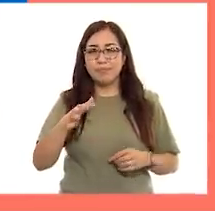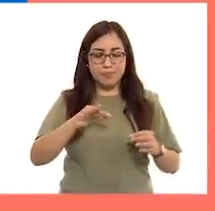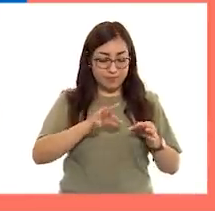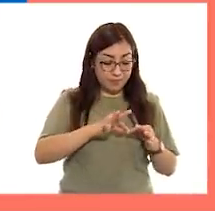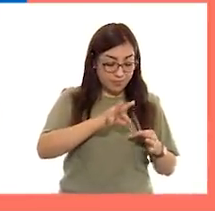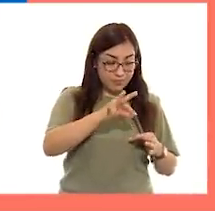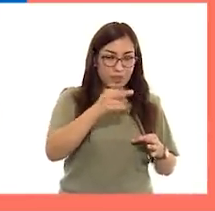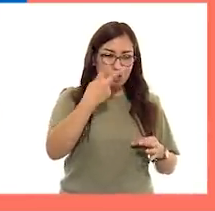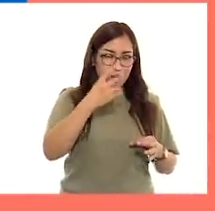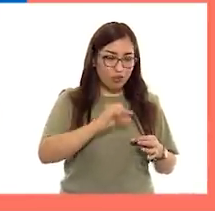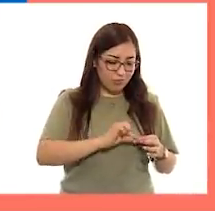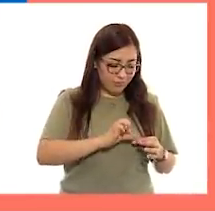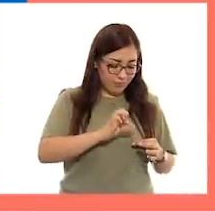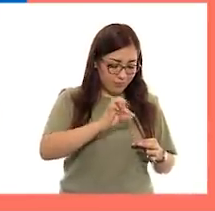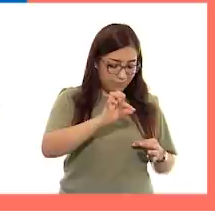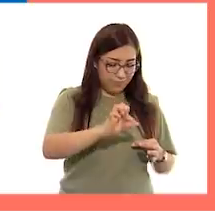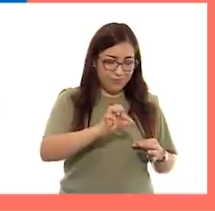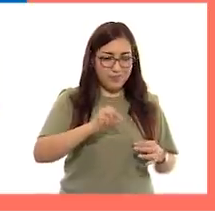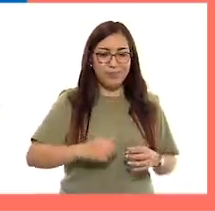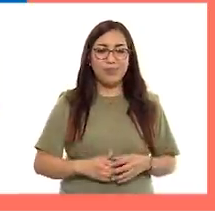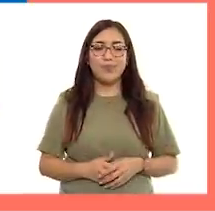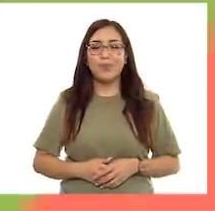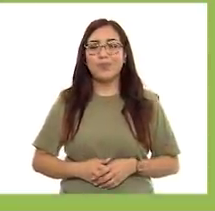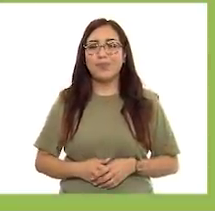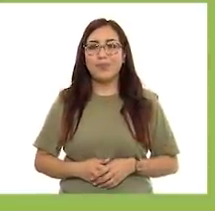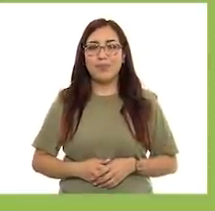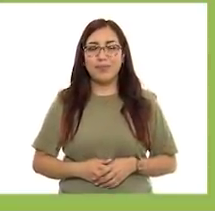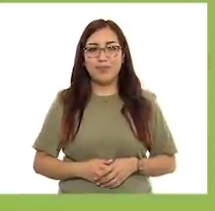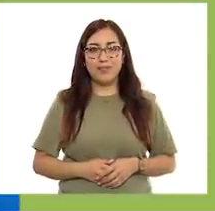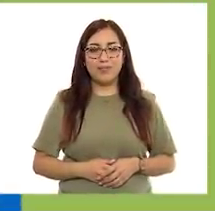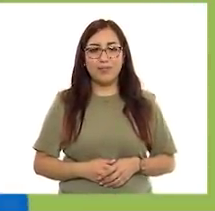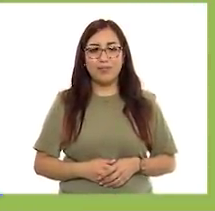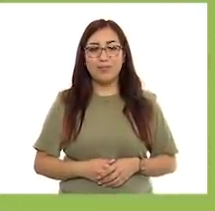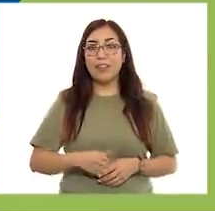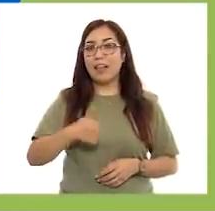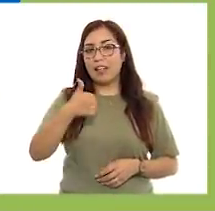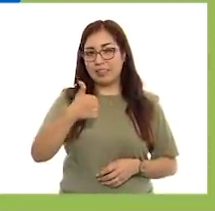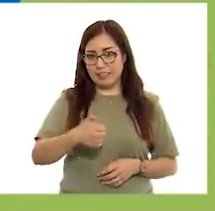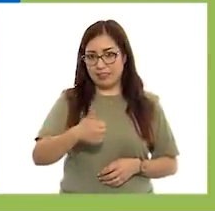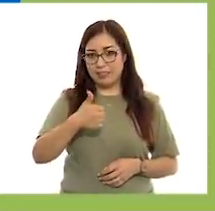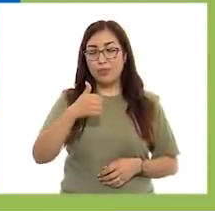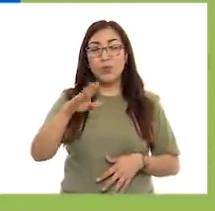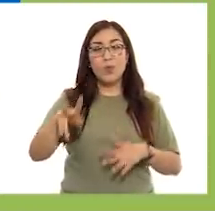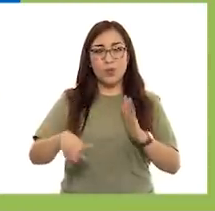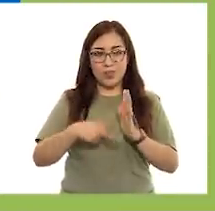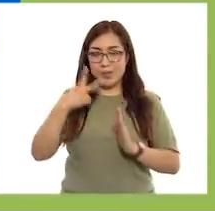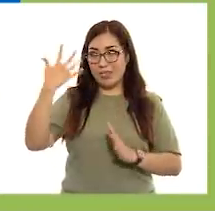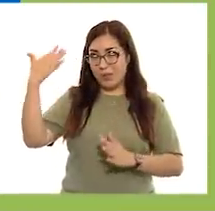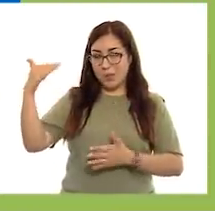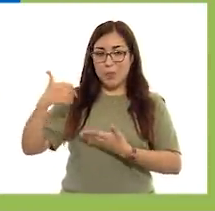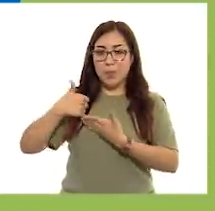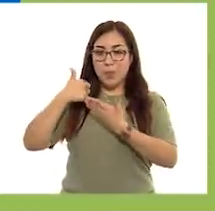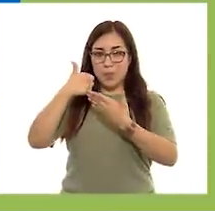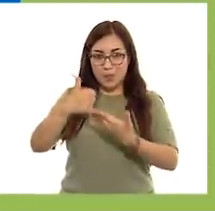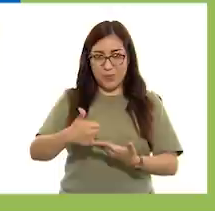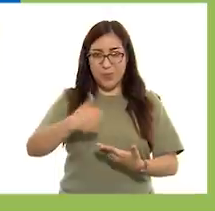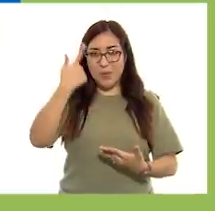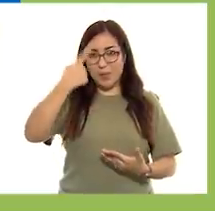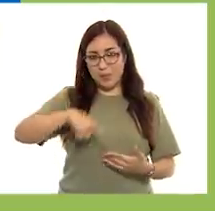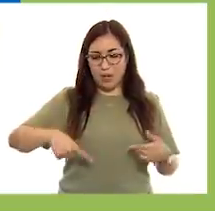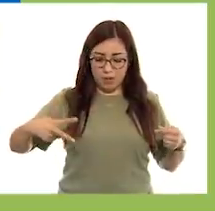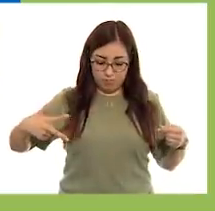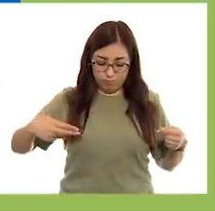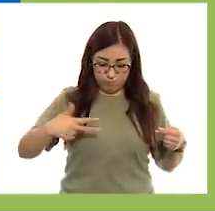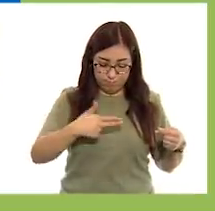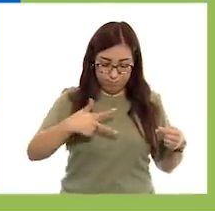2 centímetros de alto arriba y abajo. 6. Nuevamente pide ayuda a un adulto para recortar